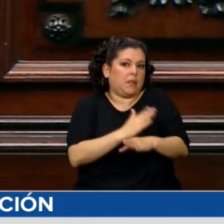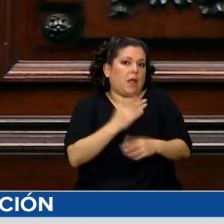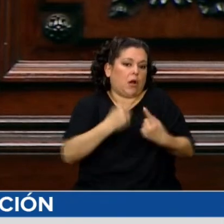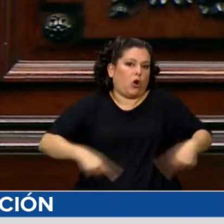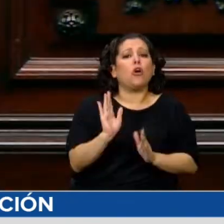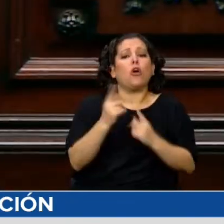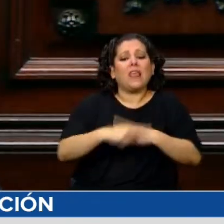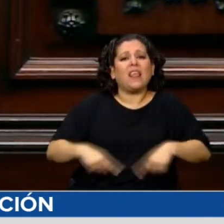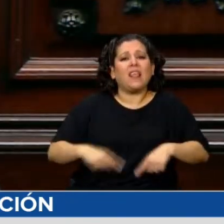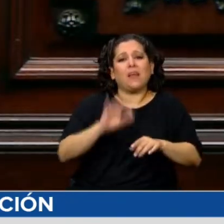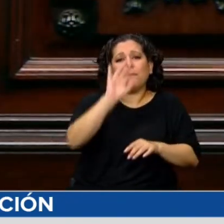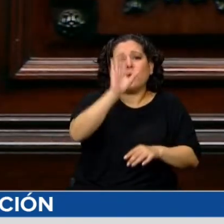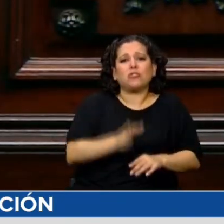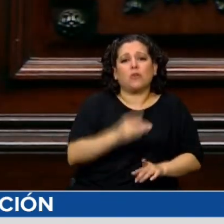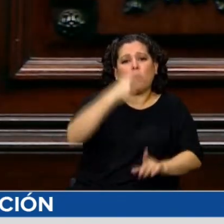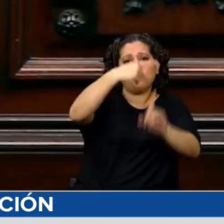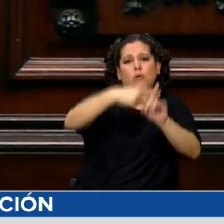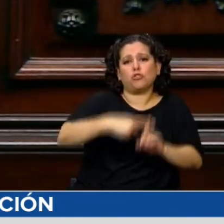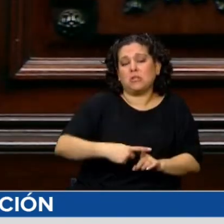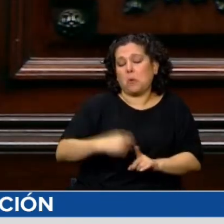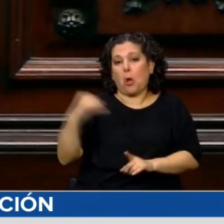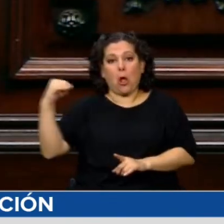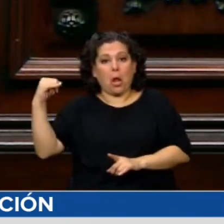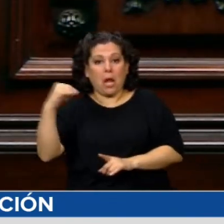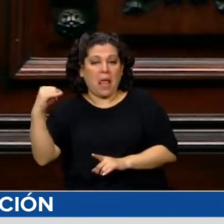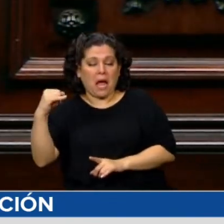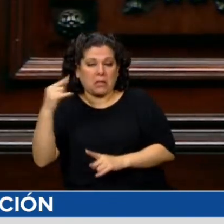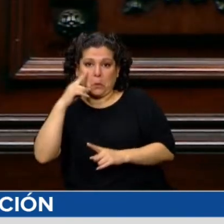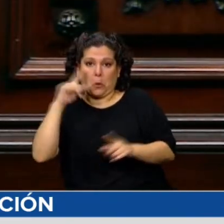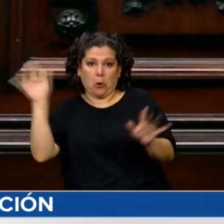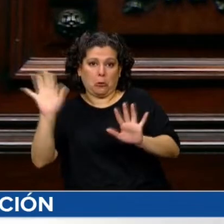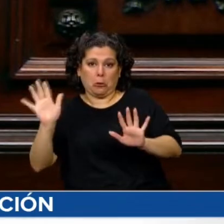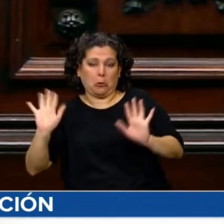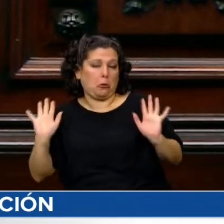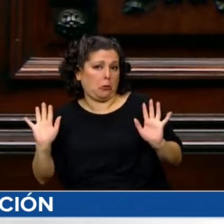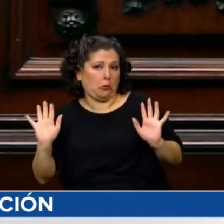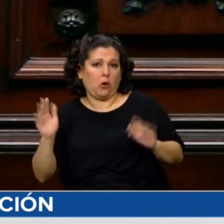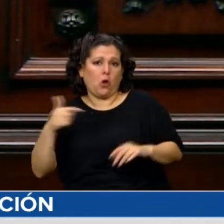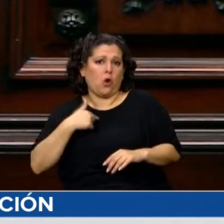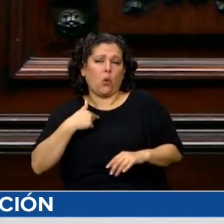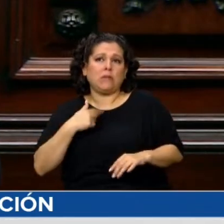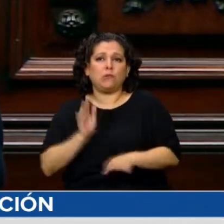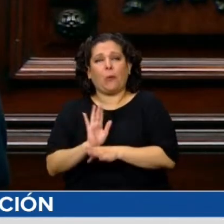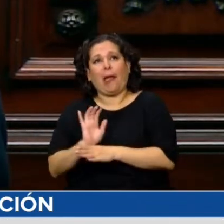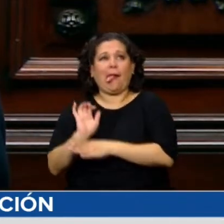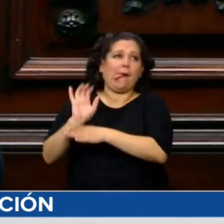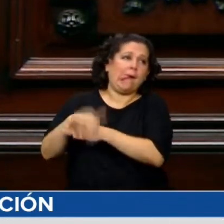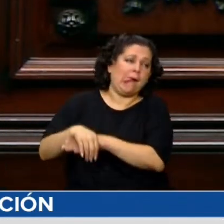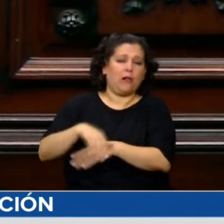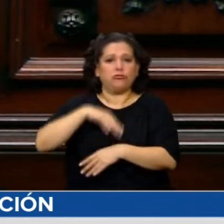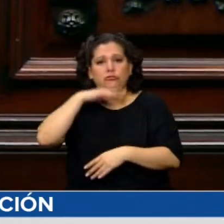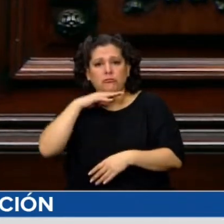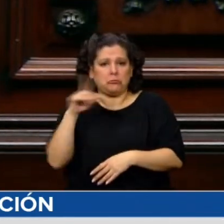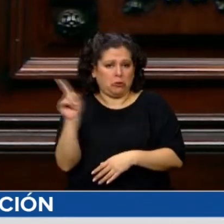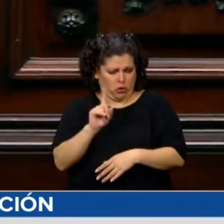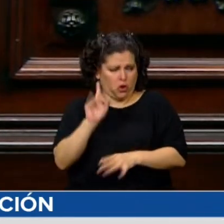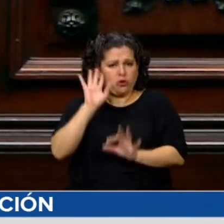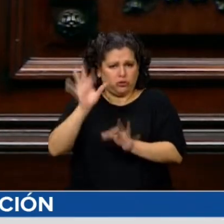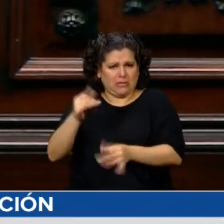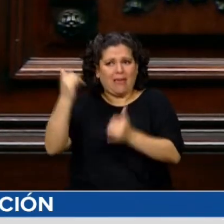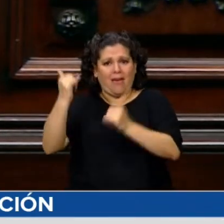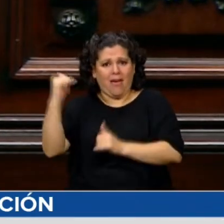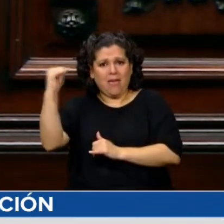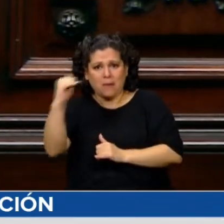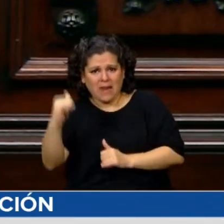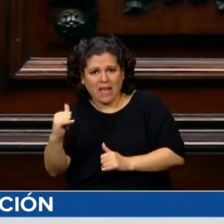cantidad de cuestiones. No desconozco los negativos. No me hago el tonto y miro hacia el costado. Trato de